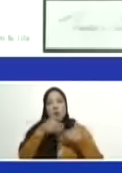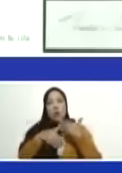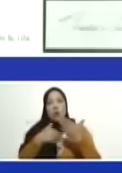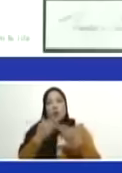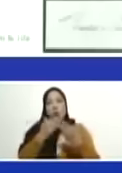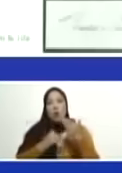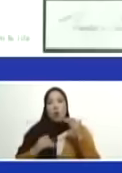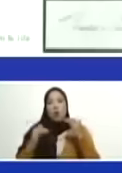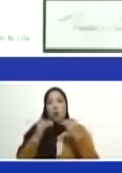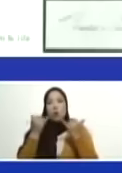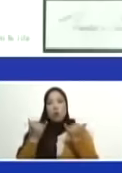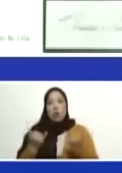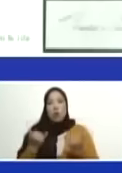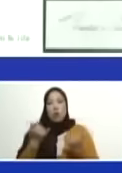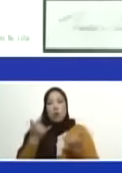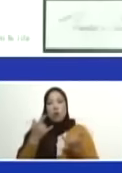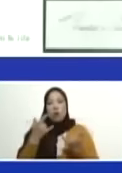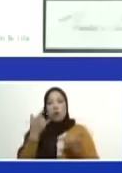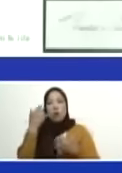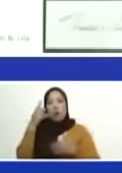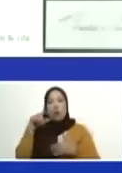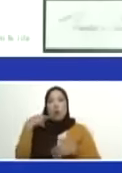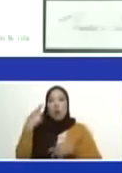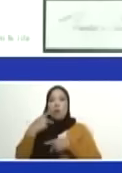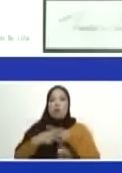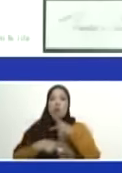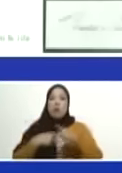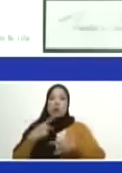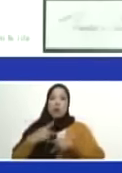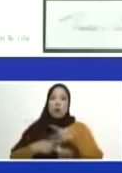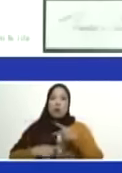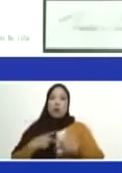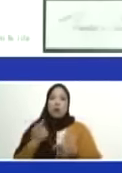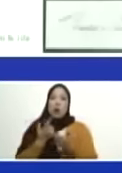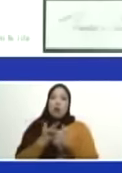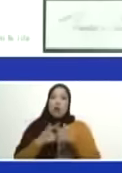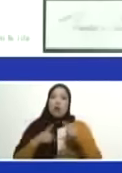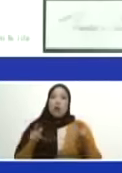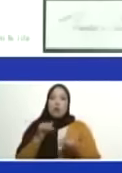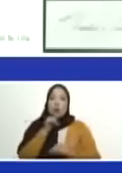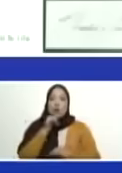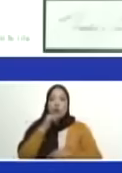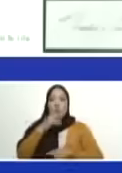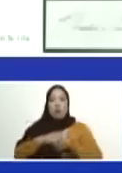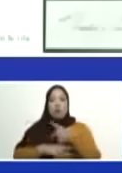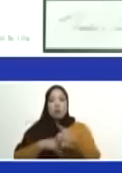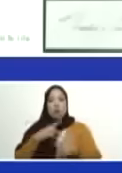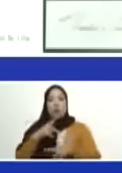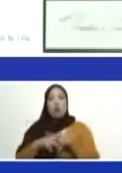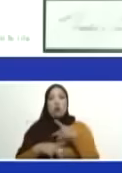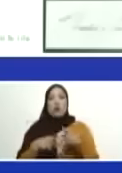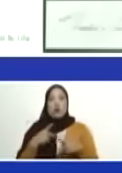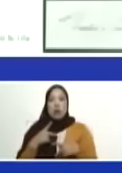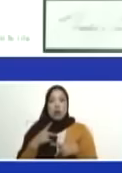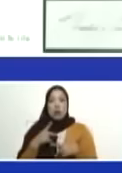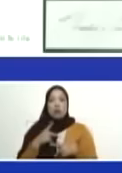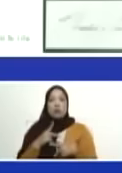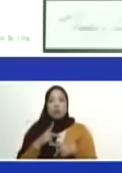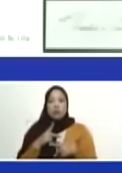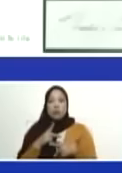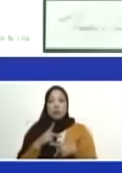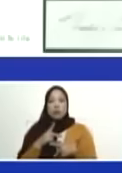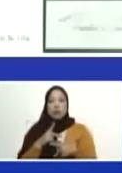lugar cuando vinieron los procesos de liberación y descolonización de buena parte